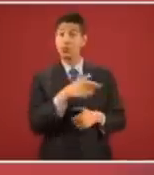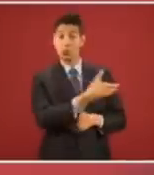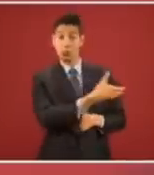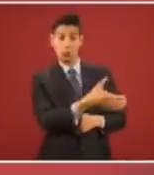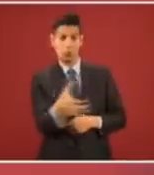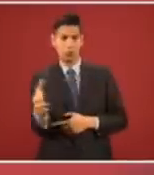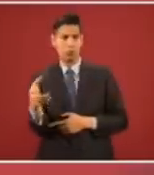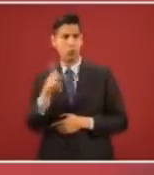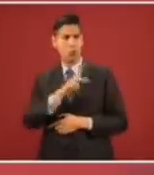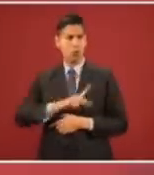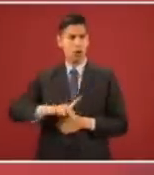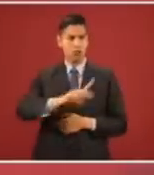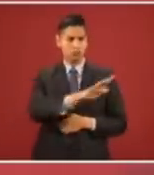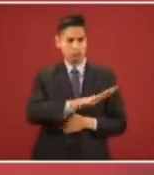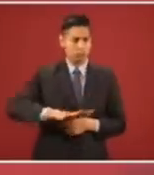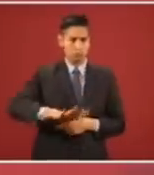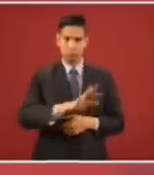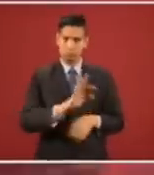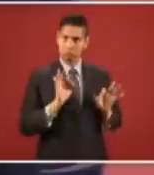origen de las personas,